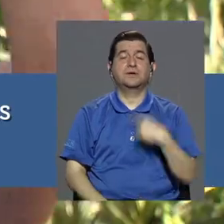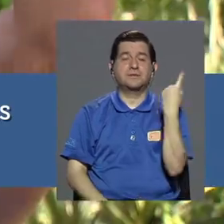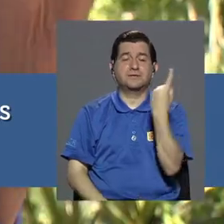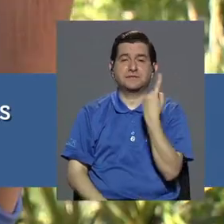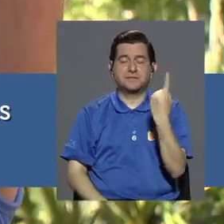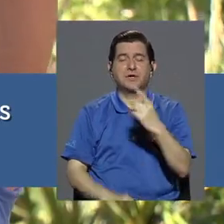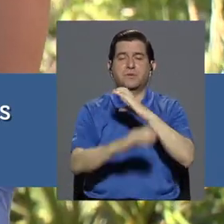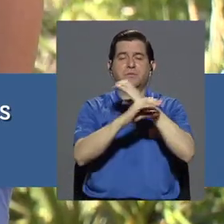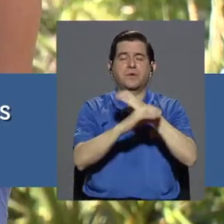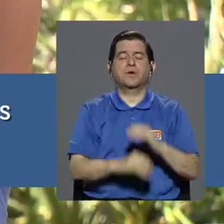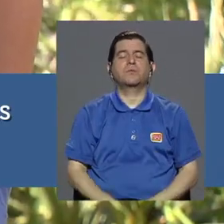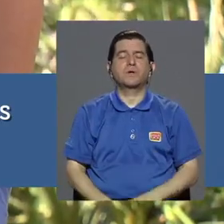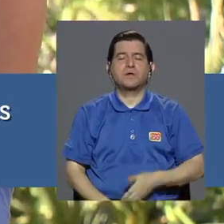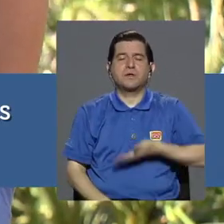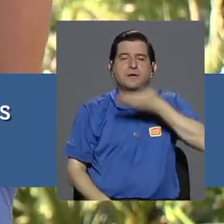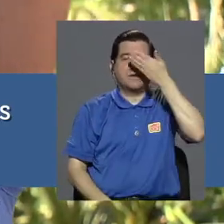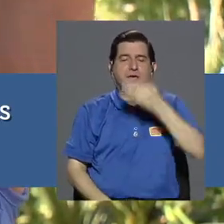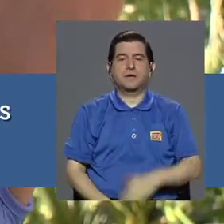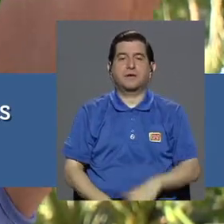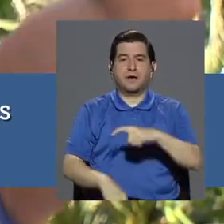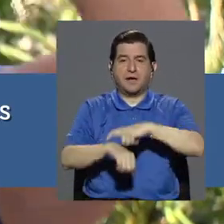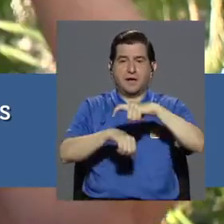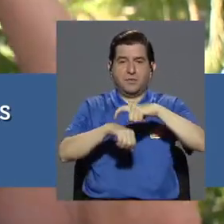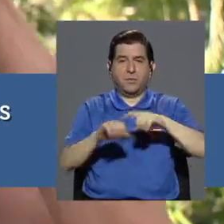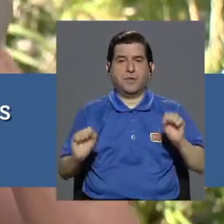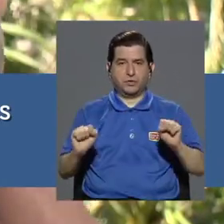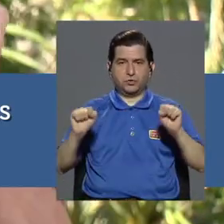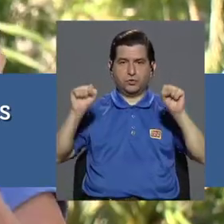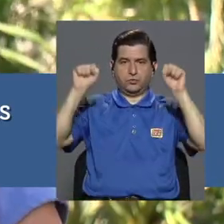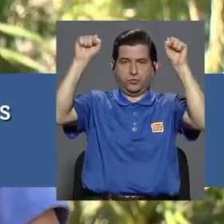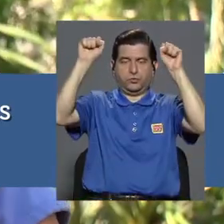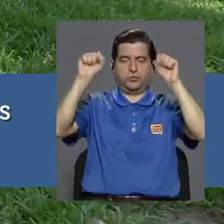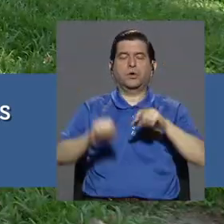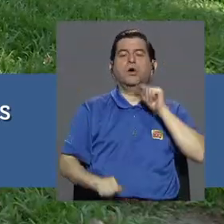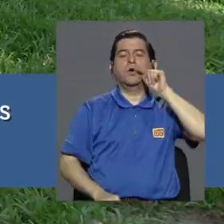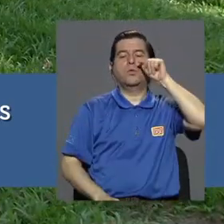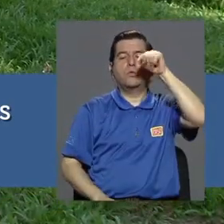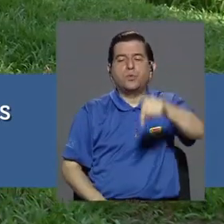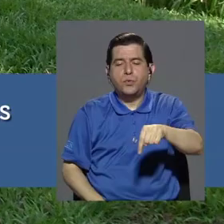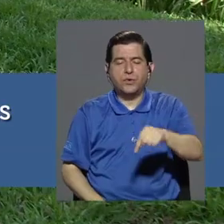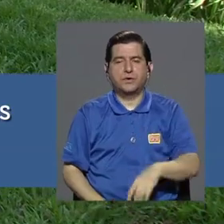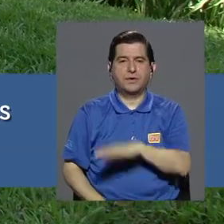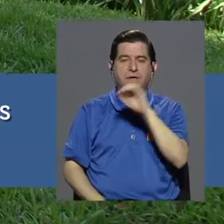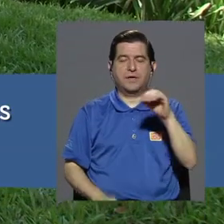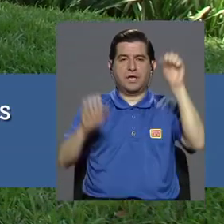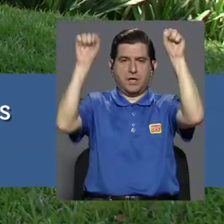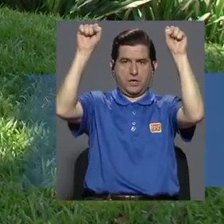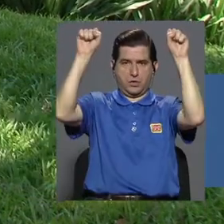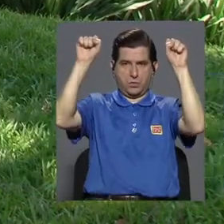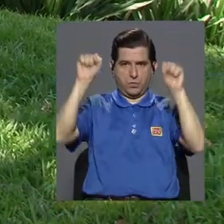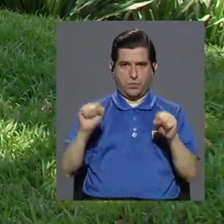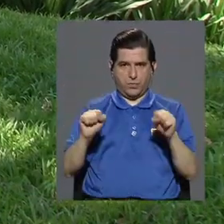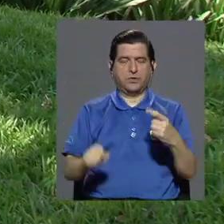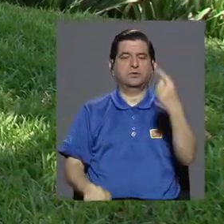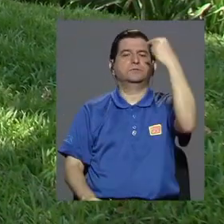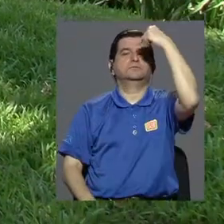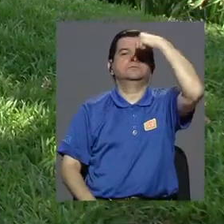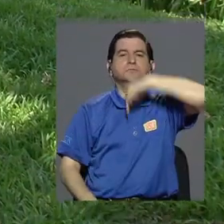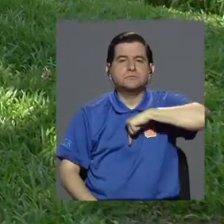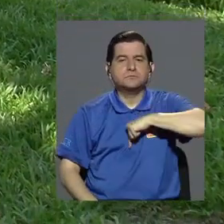cuidando siempre la respiración. A la hora de levantar las mancuernas, botamos el aire y cuando las mancuernas